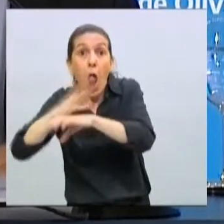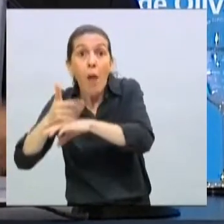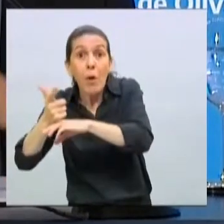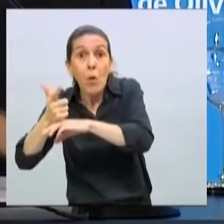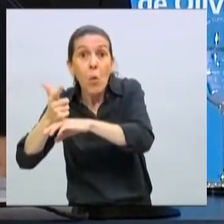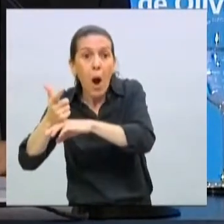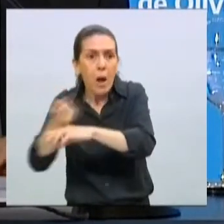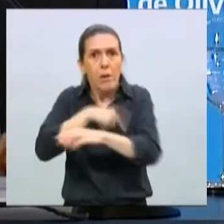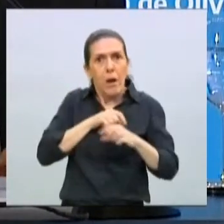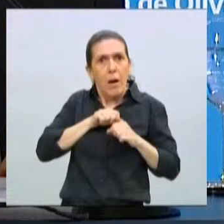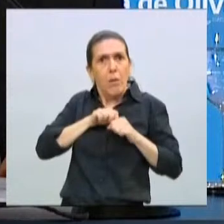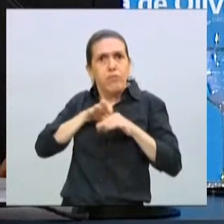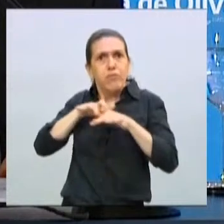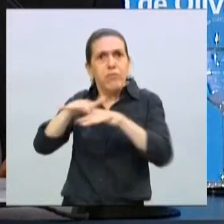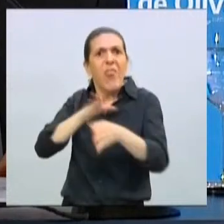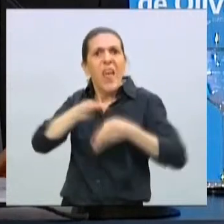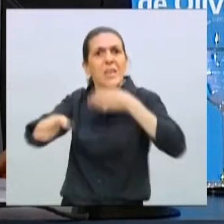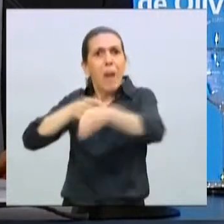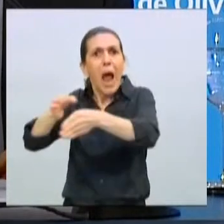de mayor riesgo.